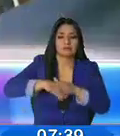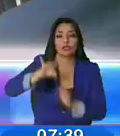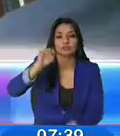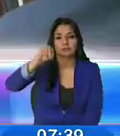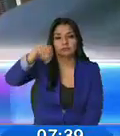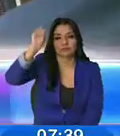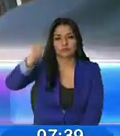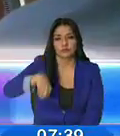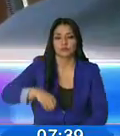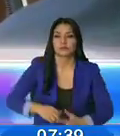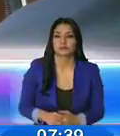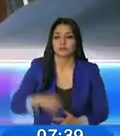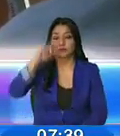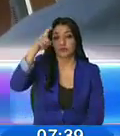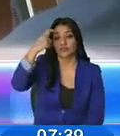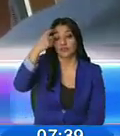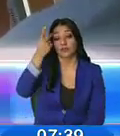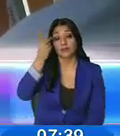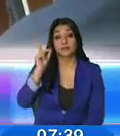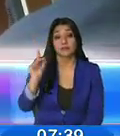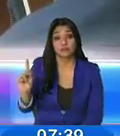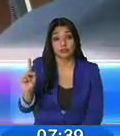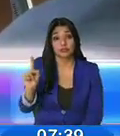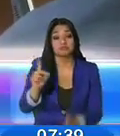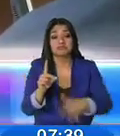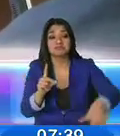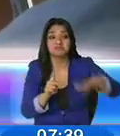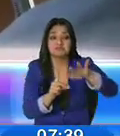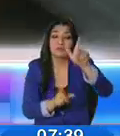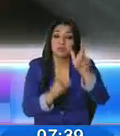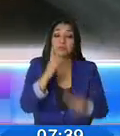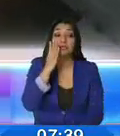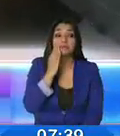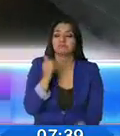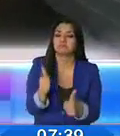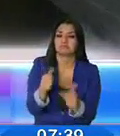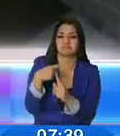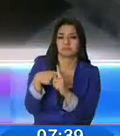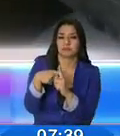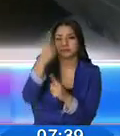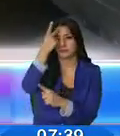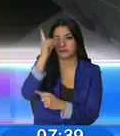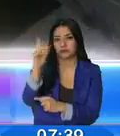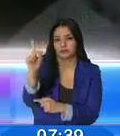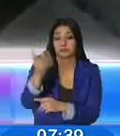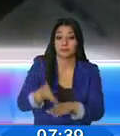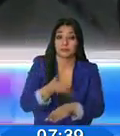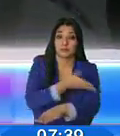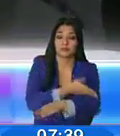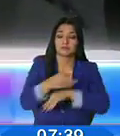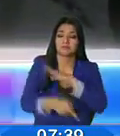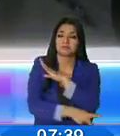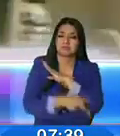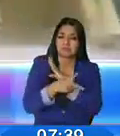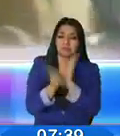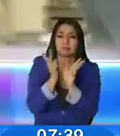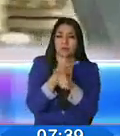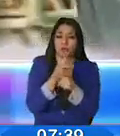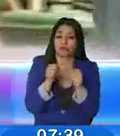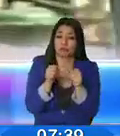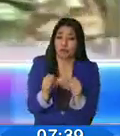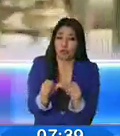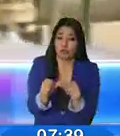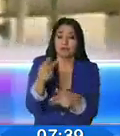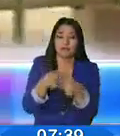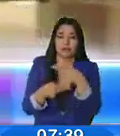80%. Este actuar gubernamental es percibido como positivo por varios expertos, pues según ellos, las elevadas tarifas de producción de carácter fijo